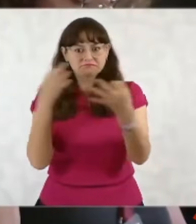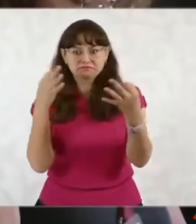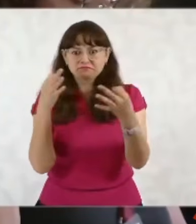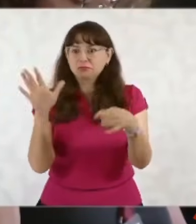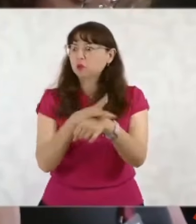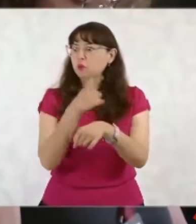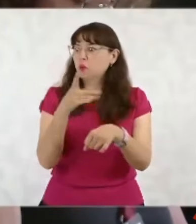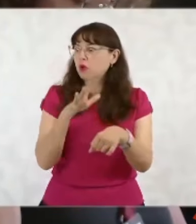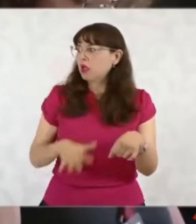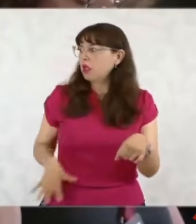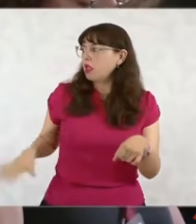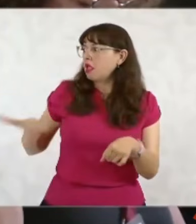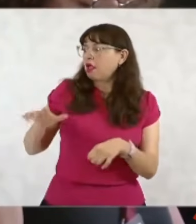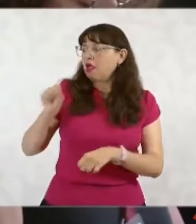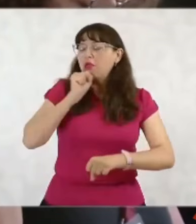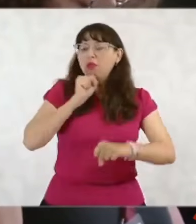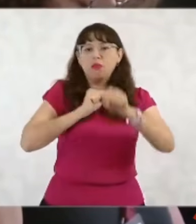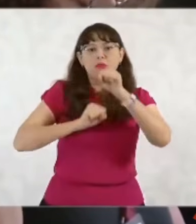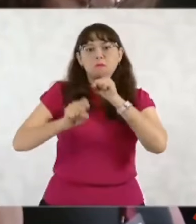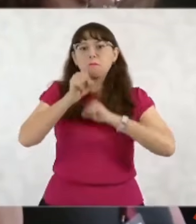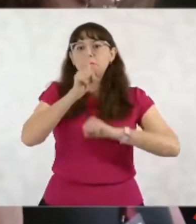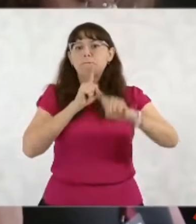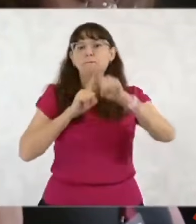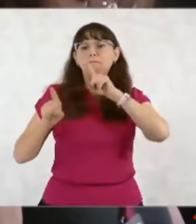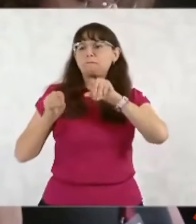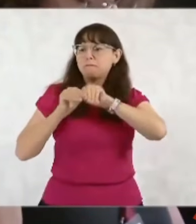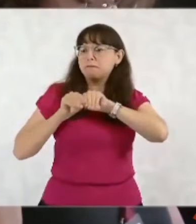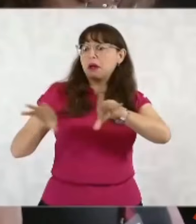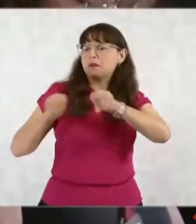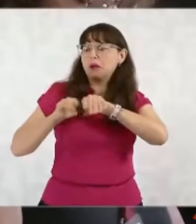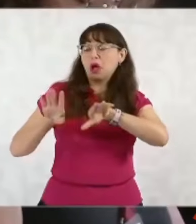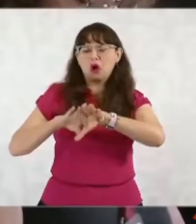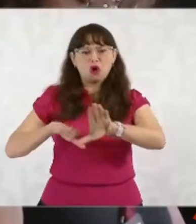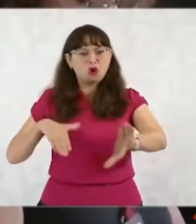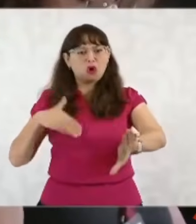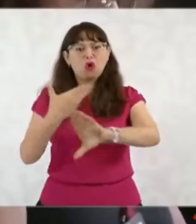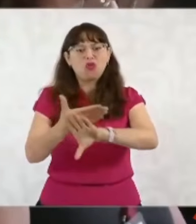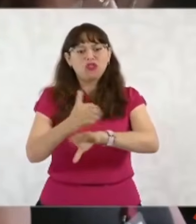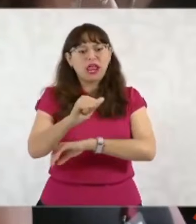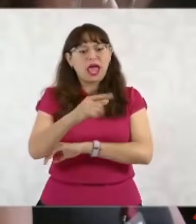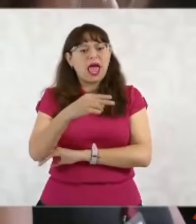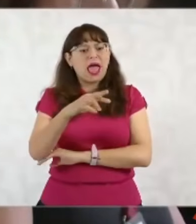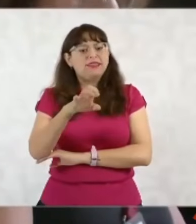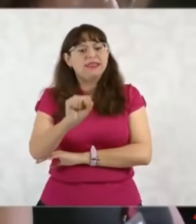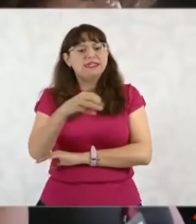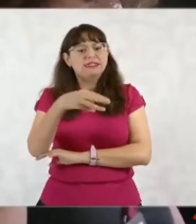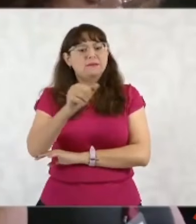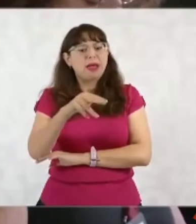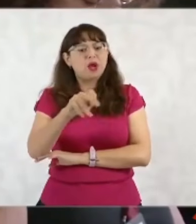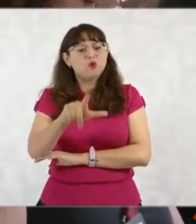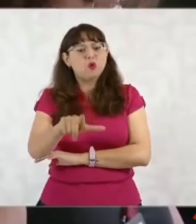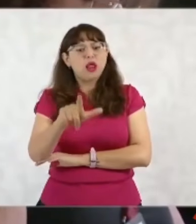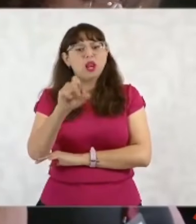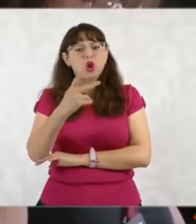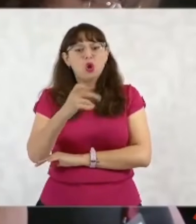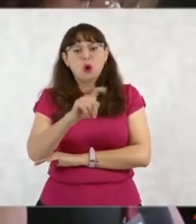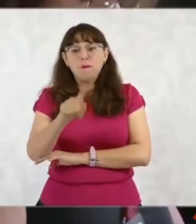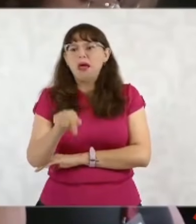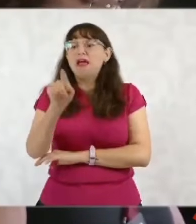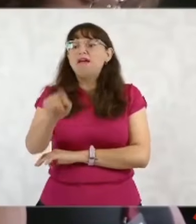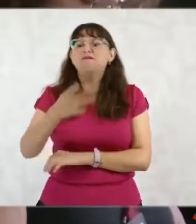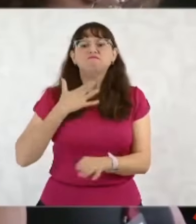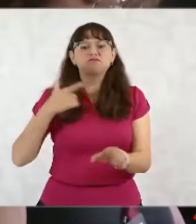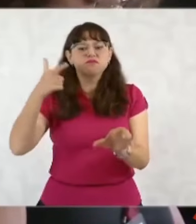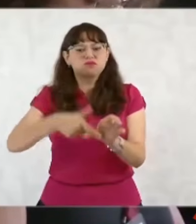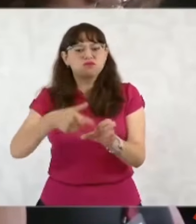comunicación y también exigencias desde la oposición de que se investigara a Andrés Manuel López Beltrán de encabezar una red de huachicol y que esa